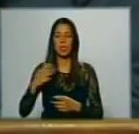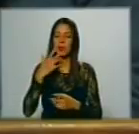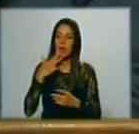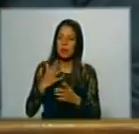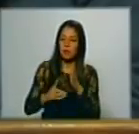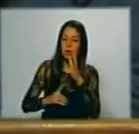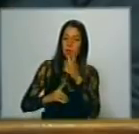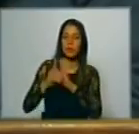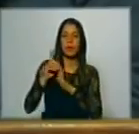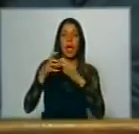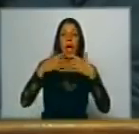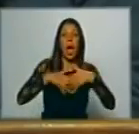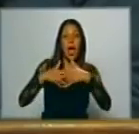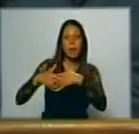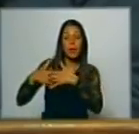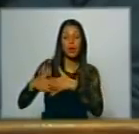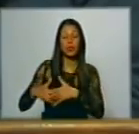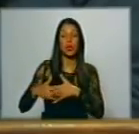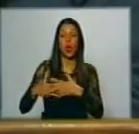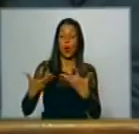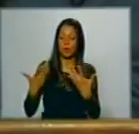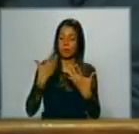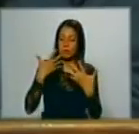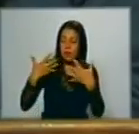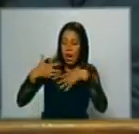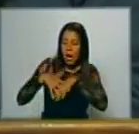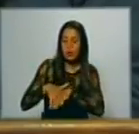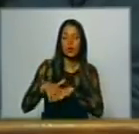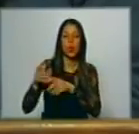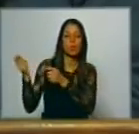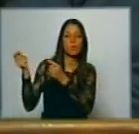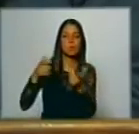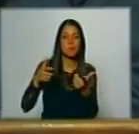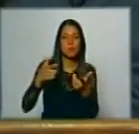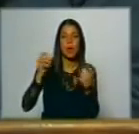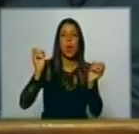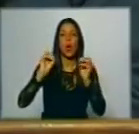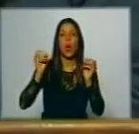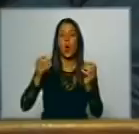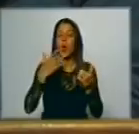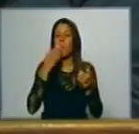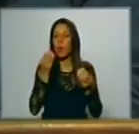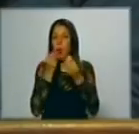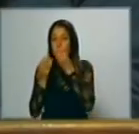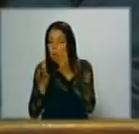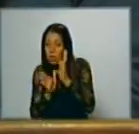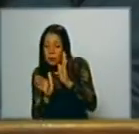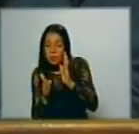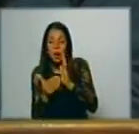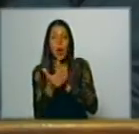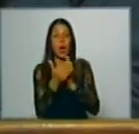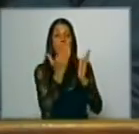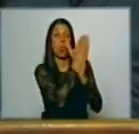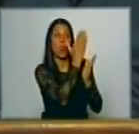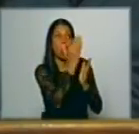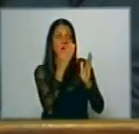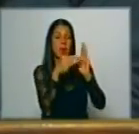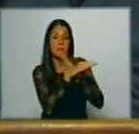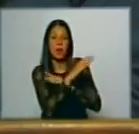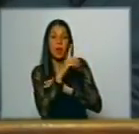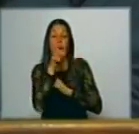de producción, fabricación, importación, acopio, transporte, distribución